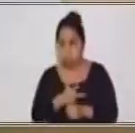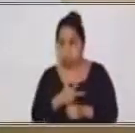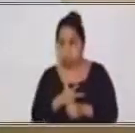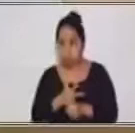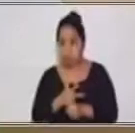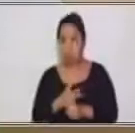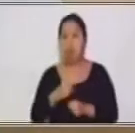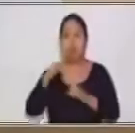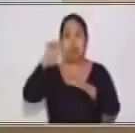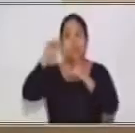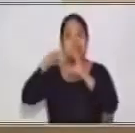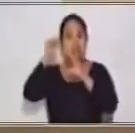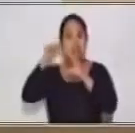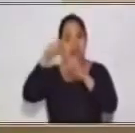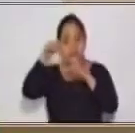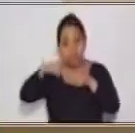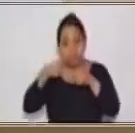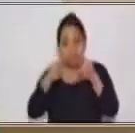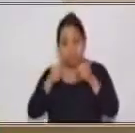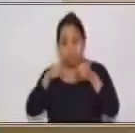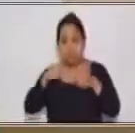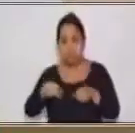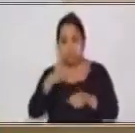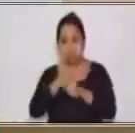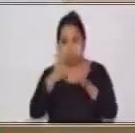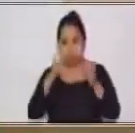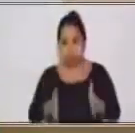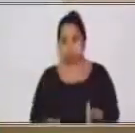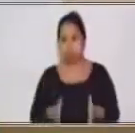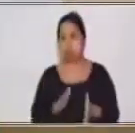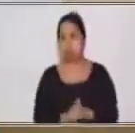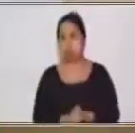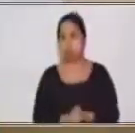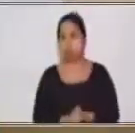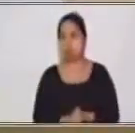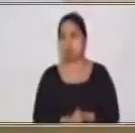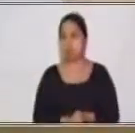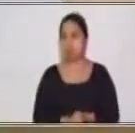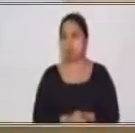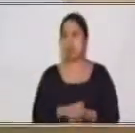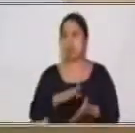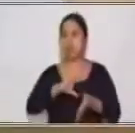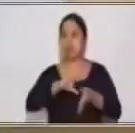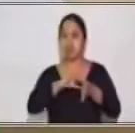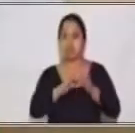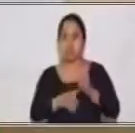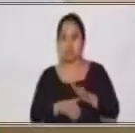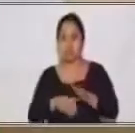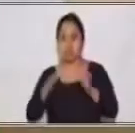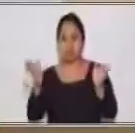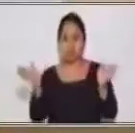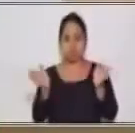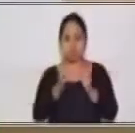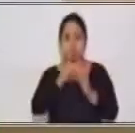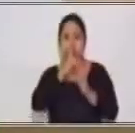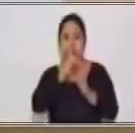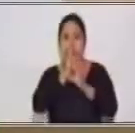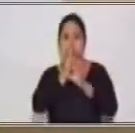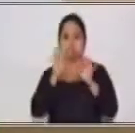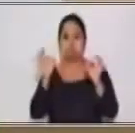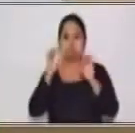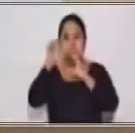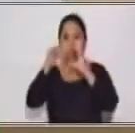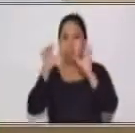rodaje también específicamente es en Guatemala. Después surge ese segundo silencio en el